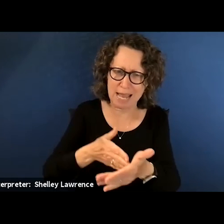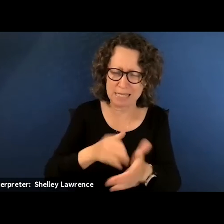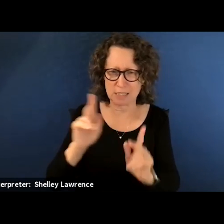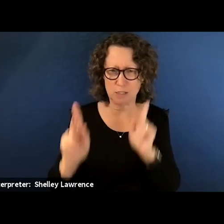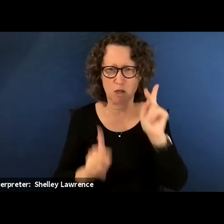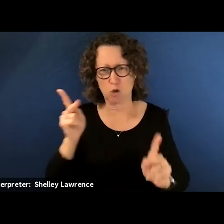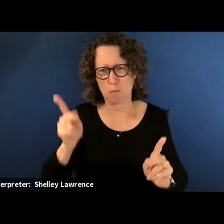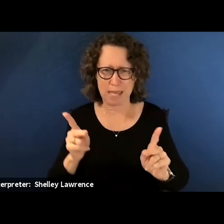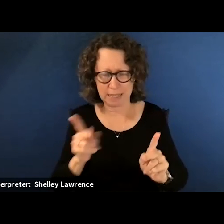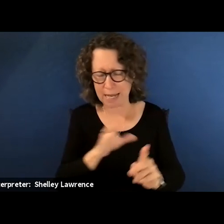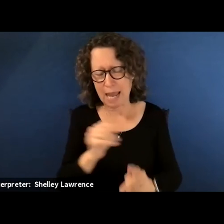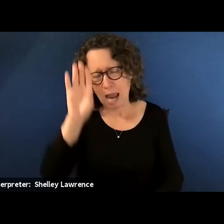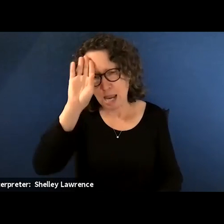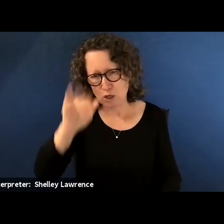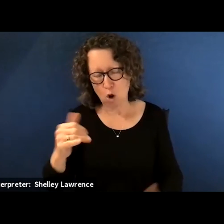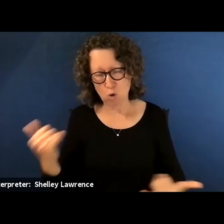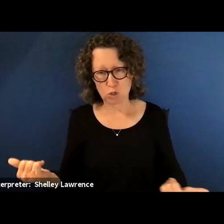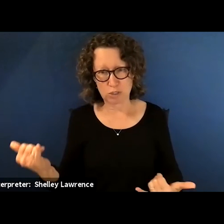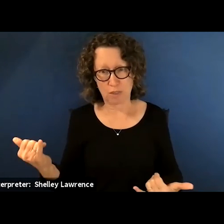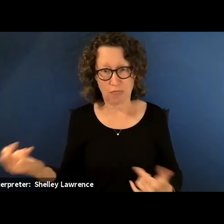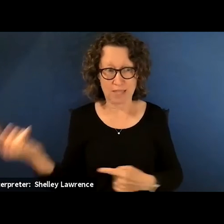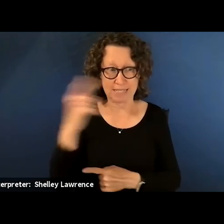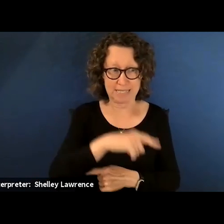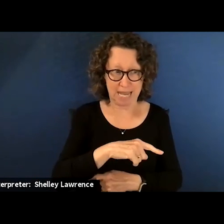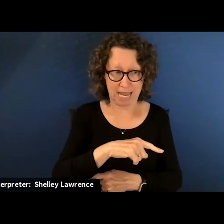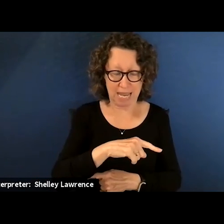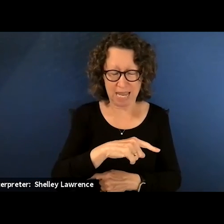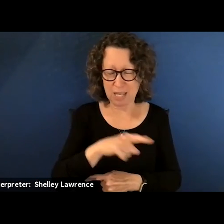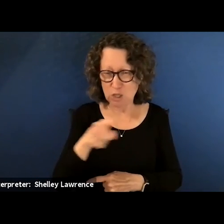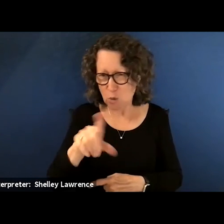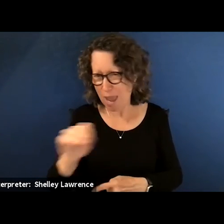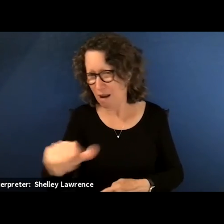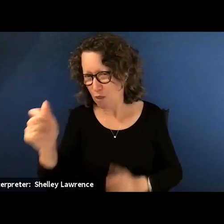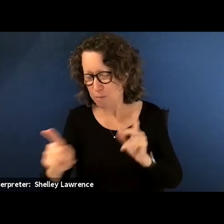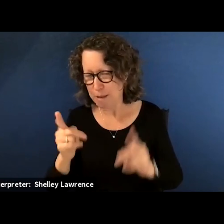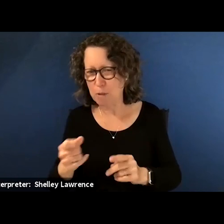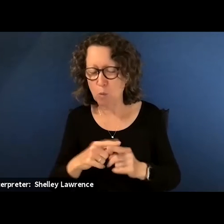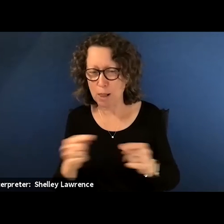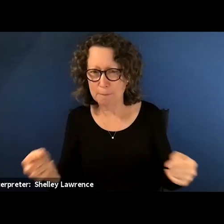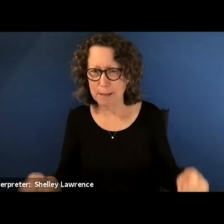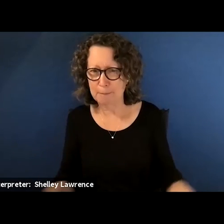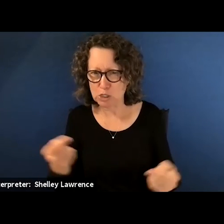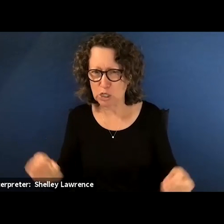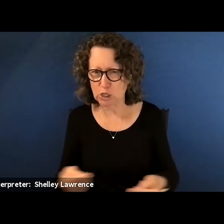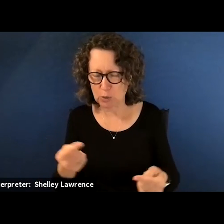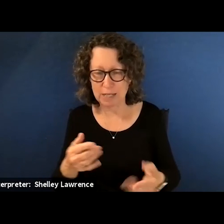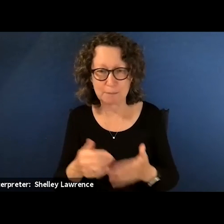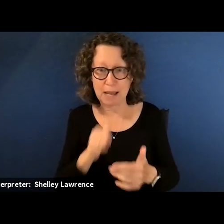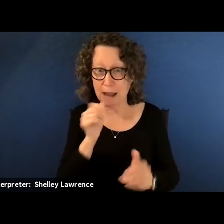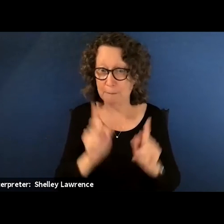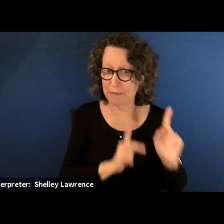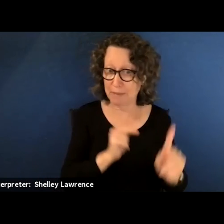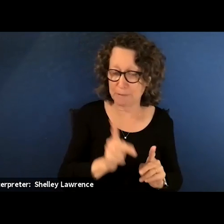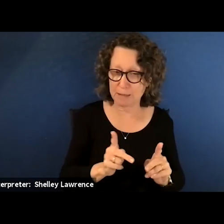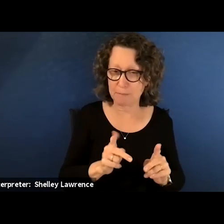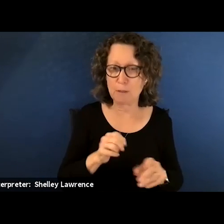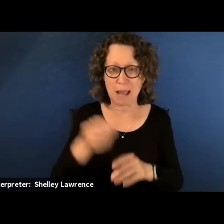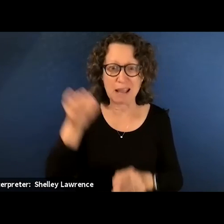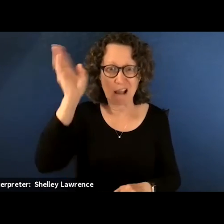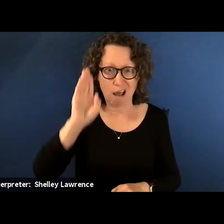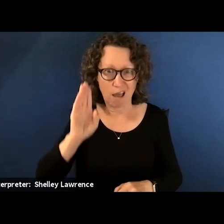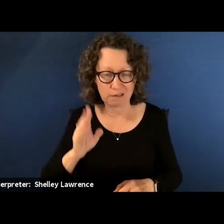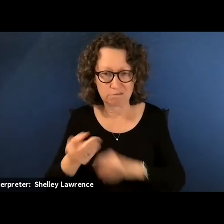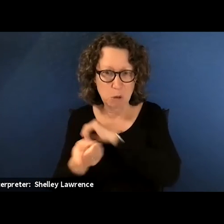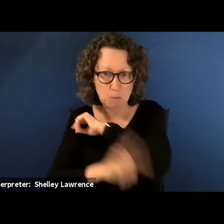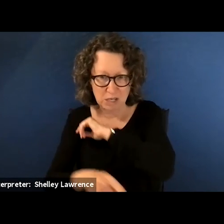crimen más grande en contra de la humanidad. Y yo sé que, perdón, la intérprete no escucha a esta persona, sino por